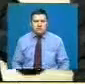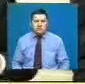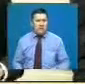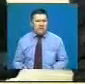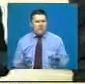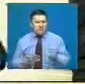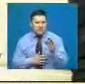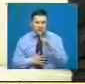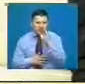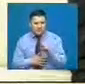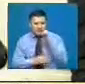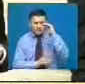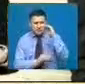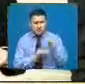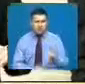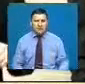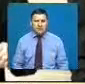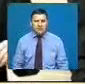donde esos porcentajes son menores.